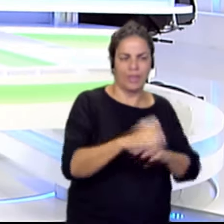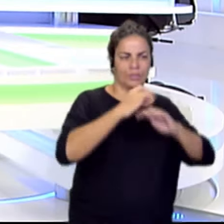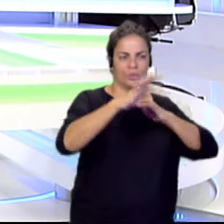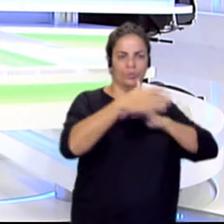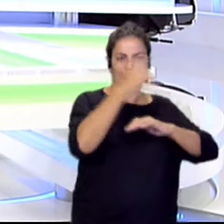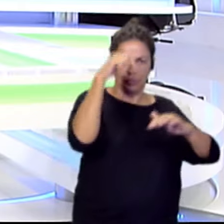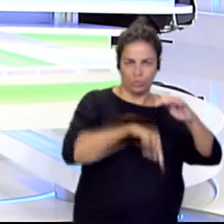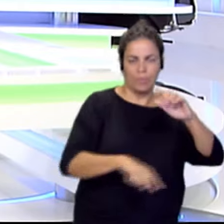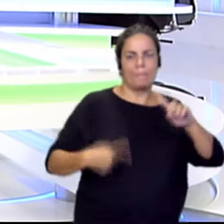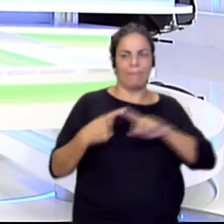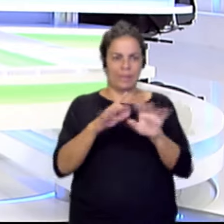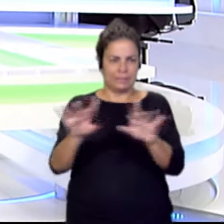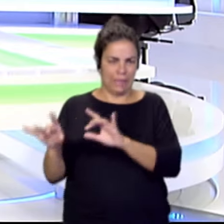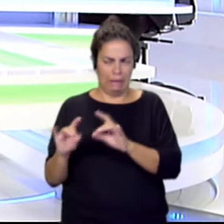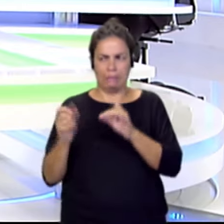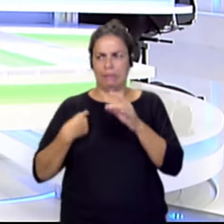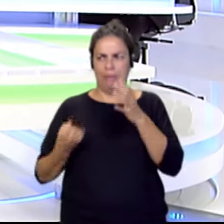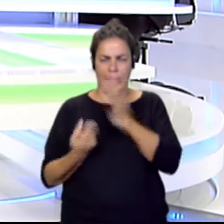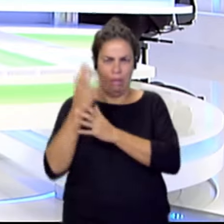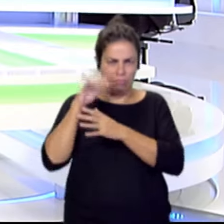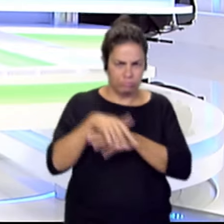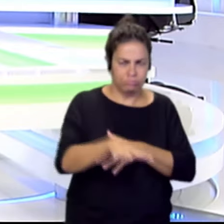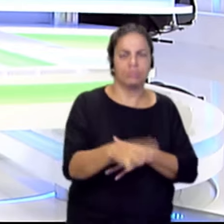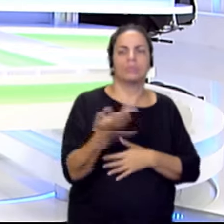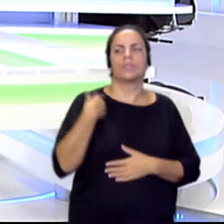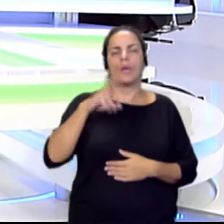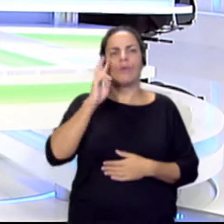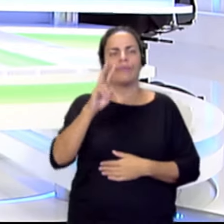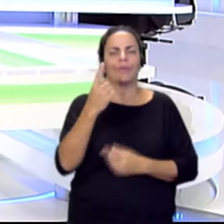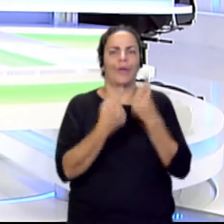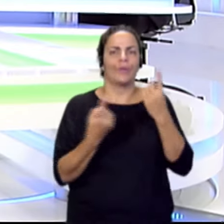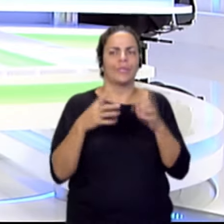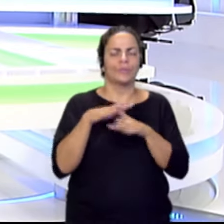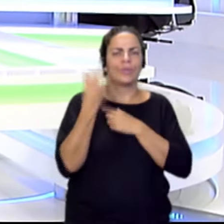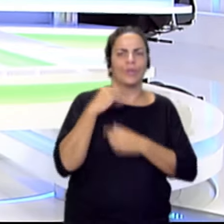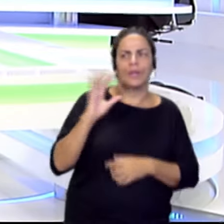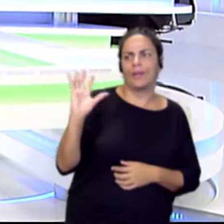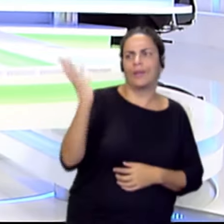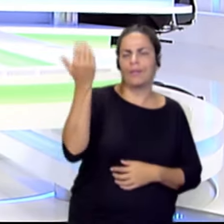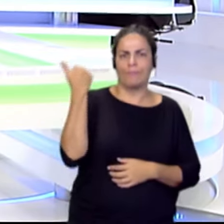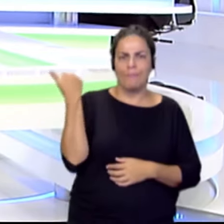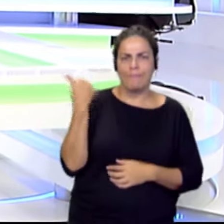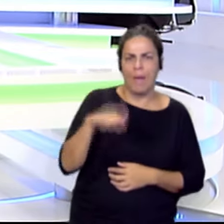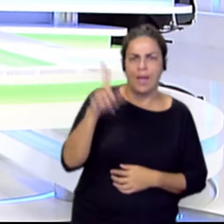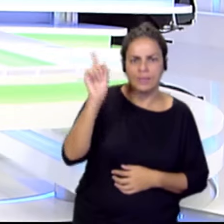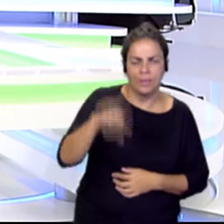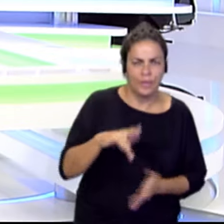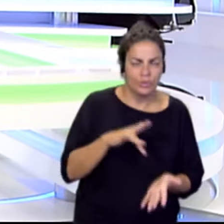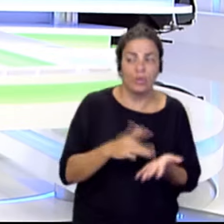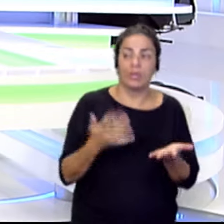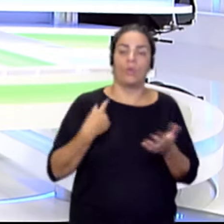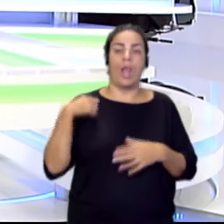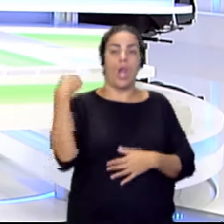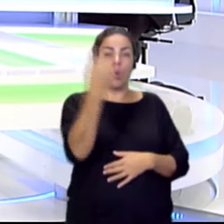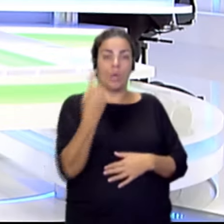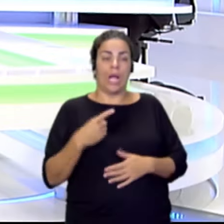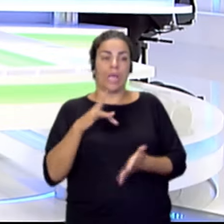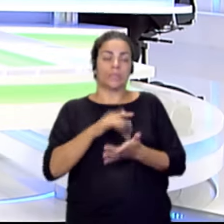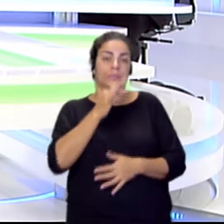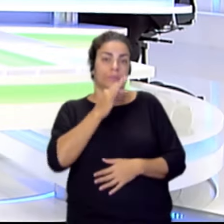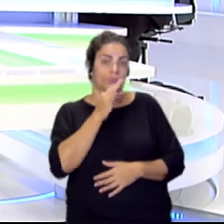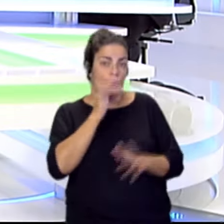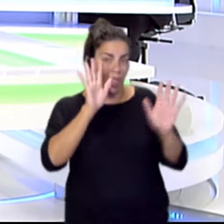como terrestres, hemos visto cómo hay fenómenos meteorológicos adversos, no hemos tenido todavía un huracán. Desde luego,